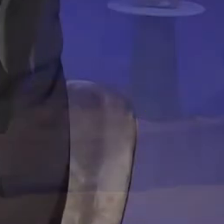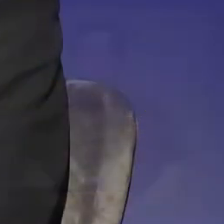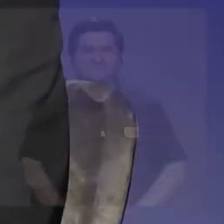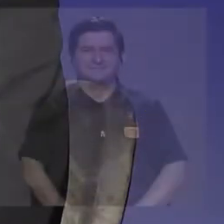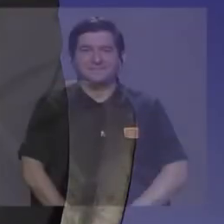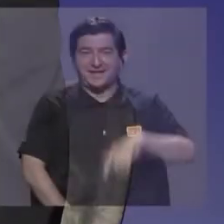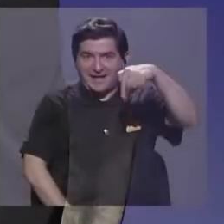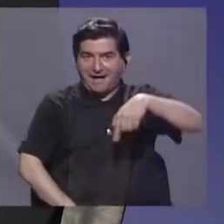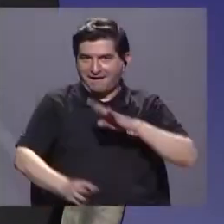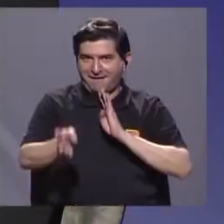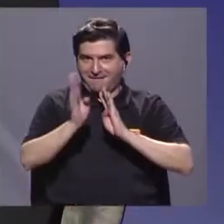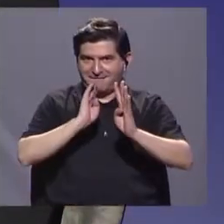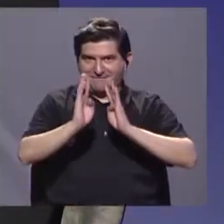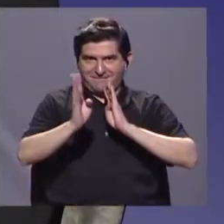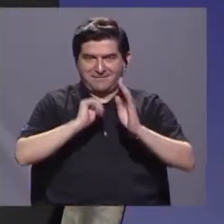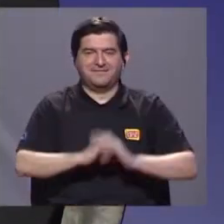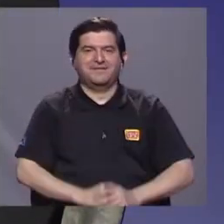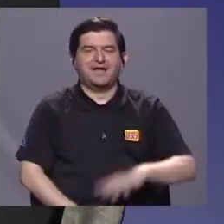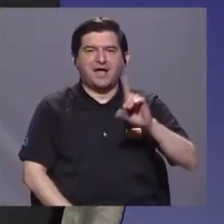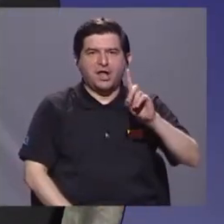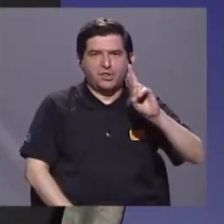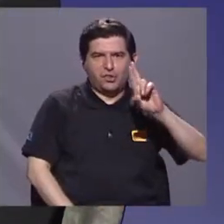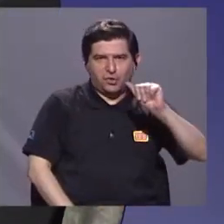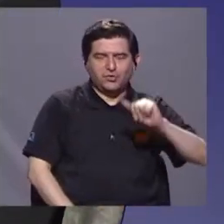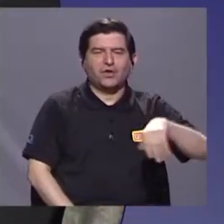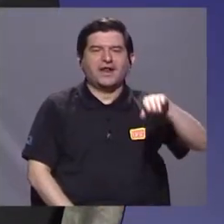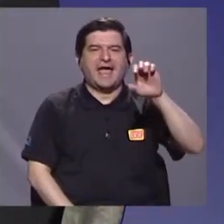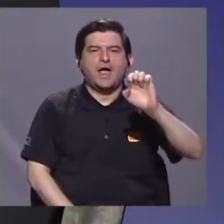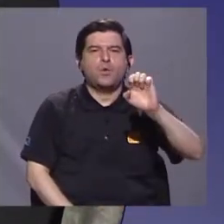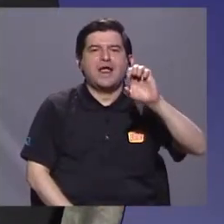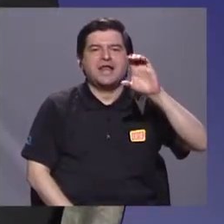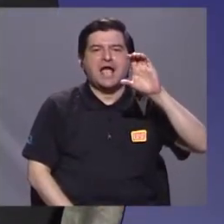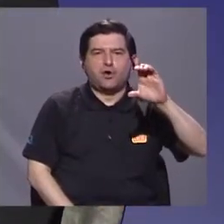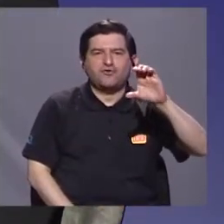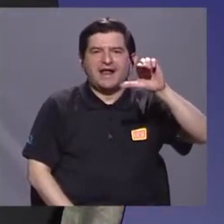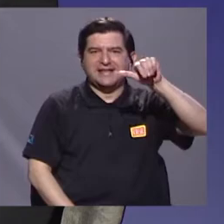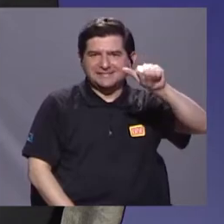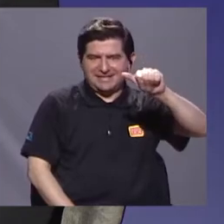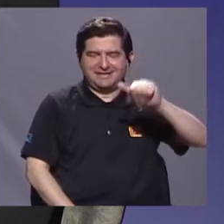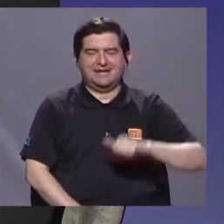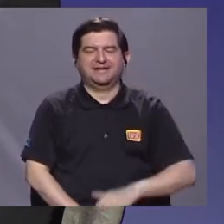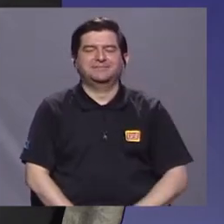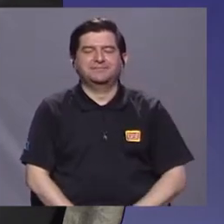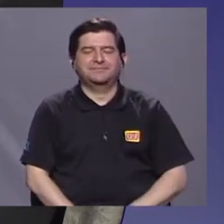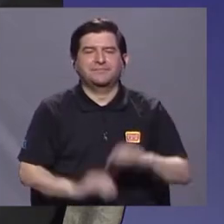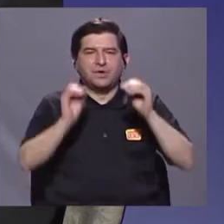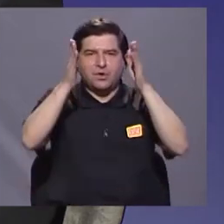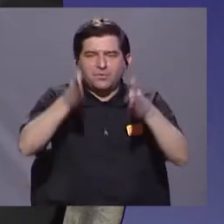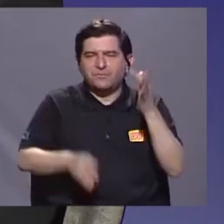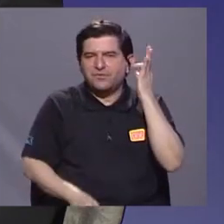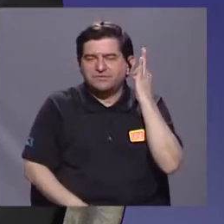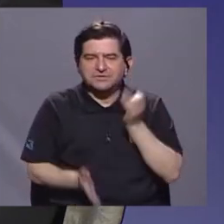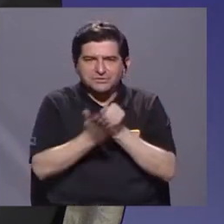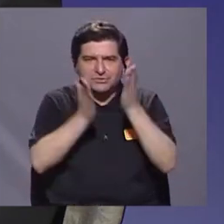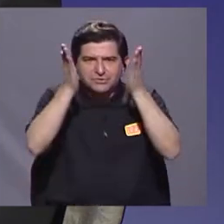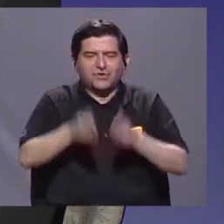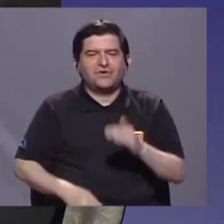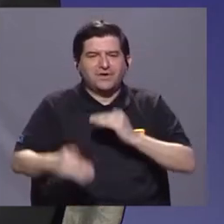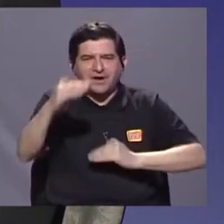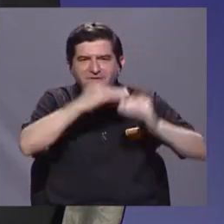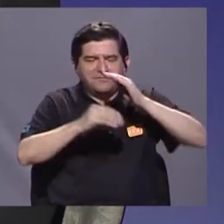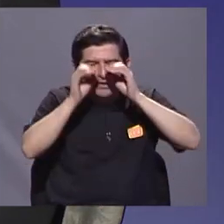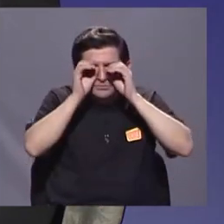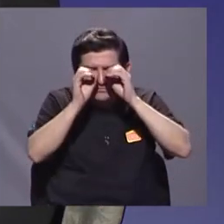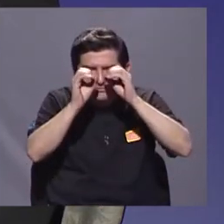estamos conversando con la doctora eugenia corrales aguilar profesora e investigadora la facultad de